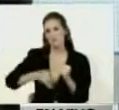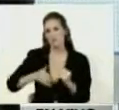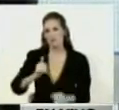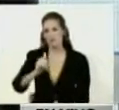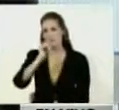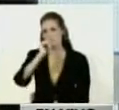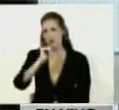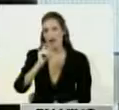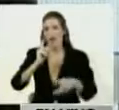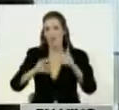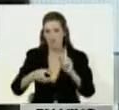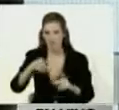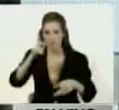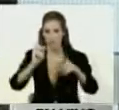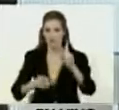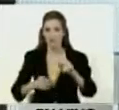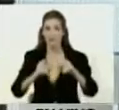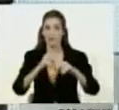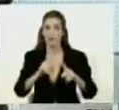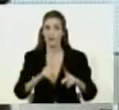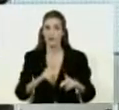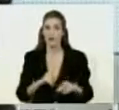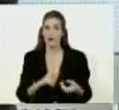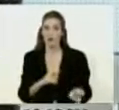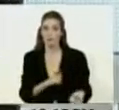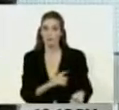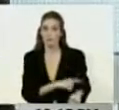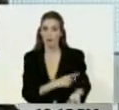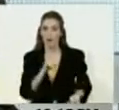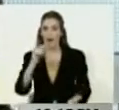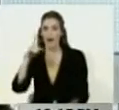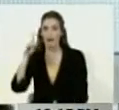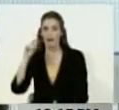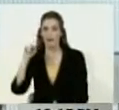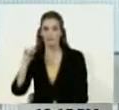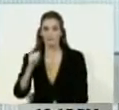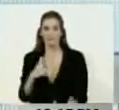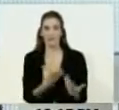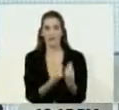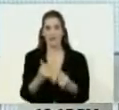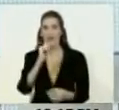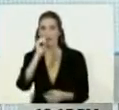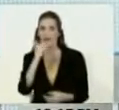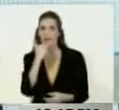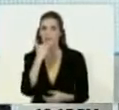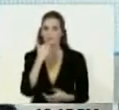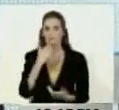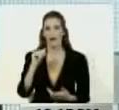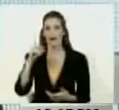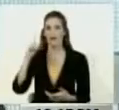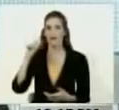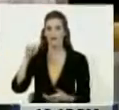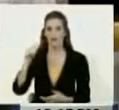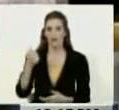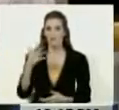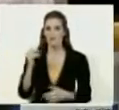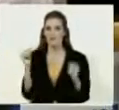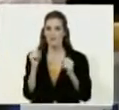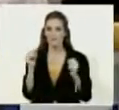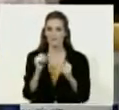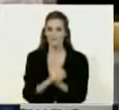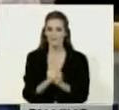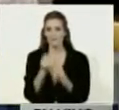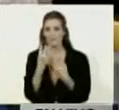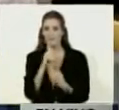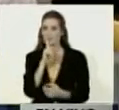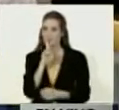cuando. En cambio yo con Adán ahí me sacaba. Entonces Adán cuando estaba en Mérida... Eso es parte de lo que no